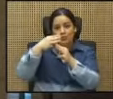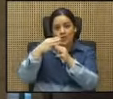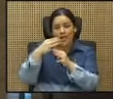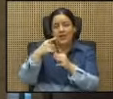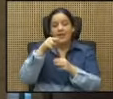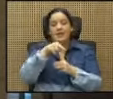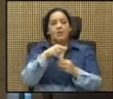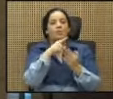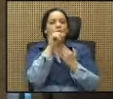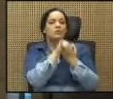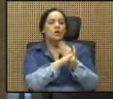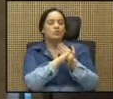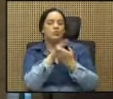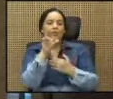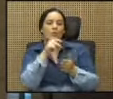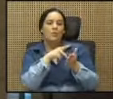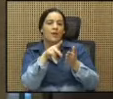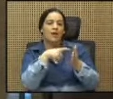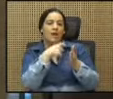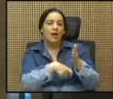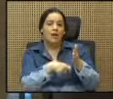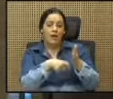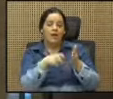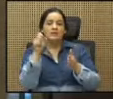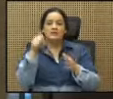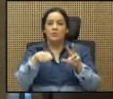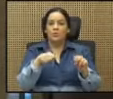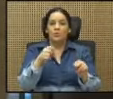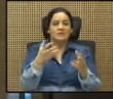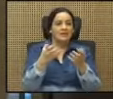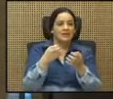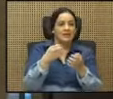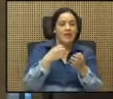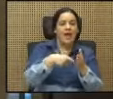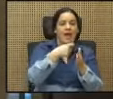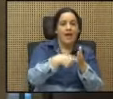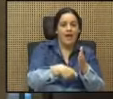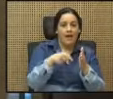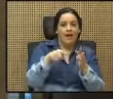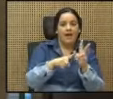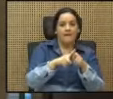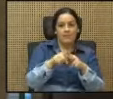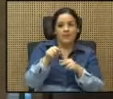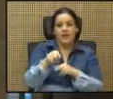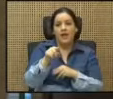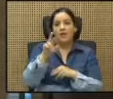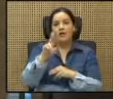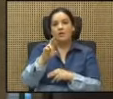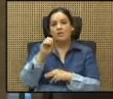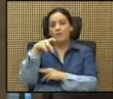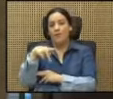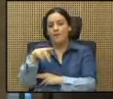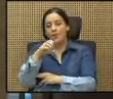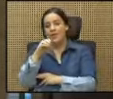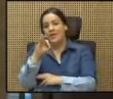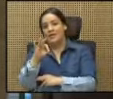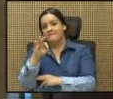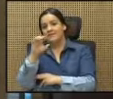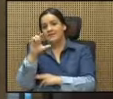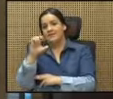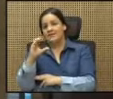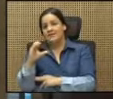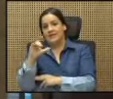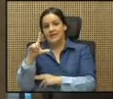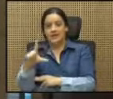tenía claridad si se quería o no gravar el ROP y el FCL, o inclusive a las zonas